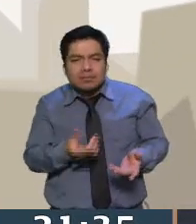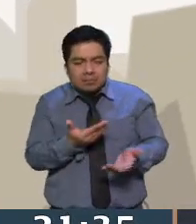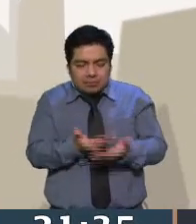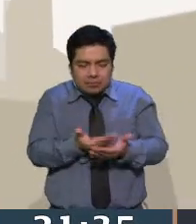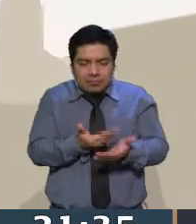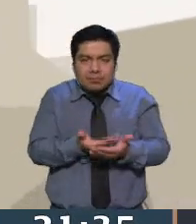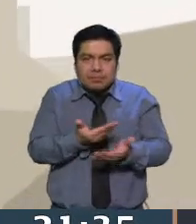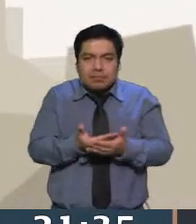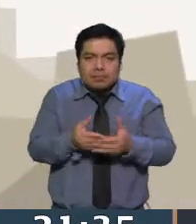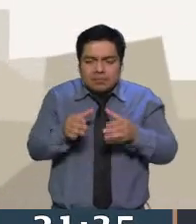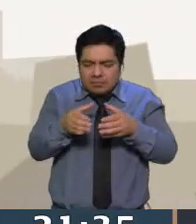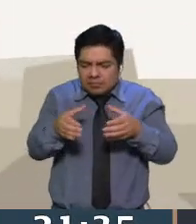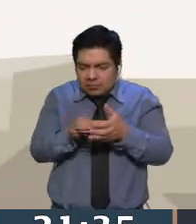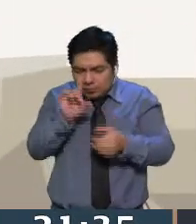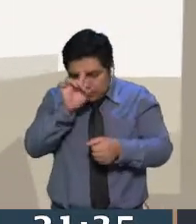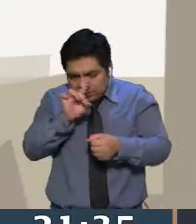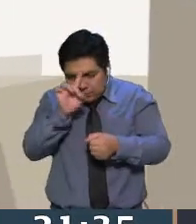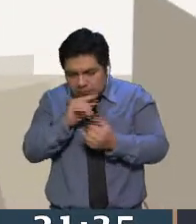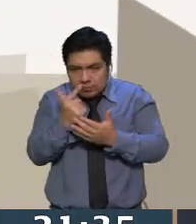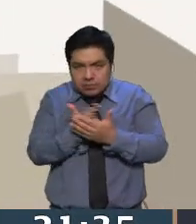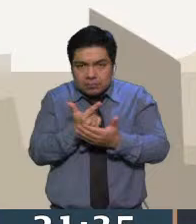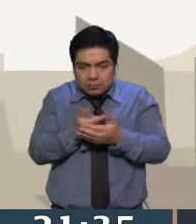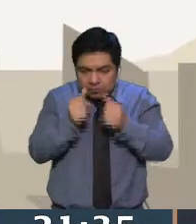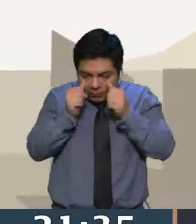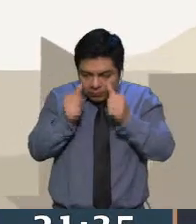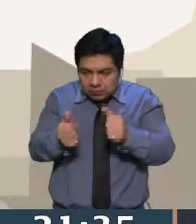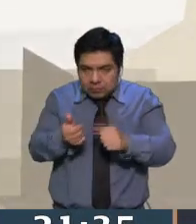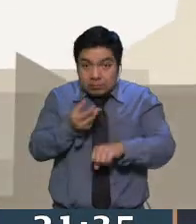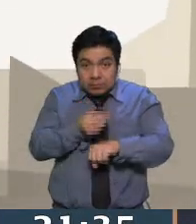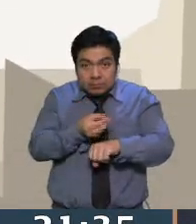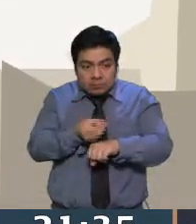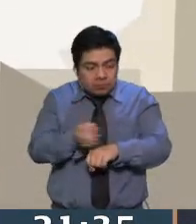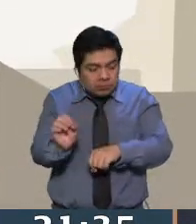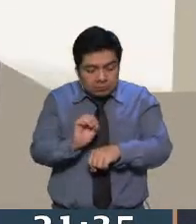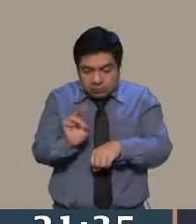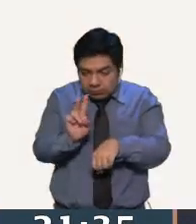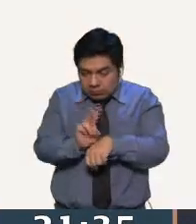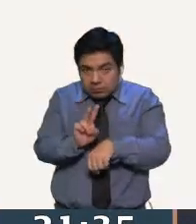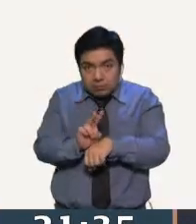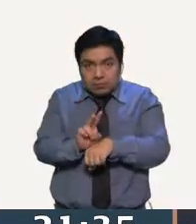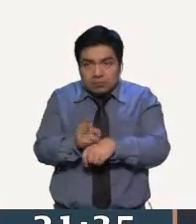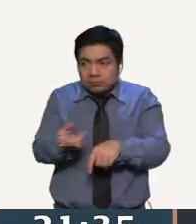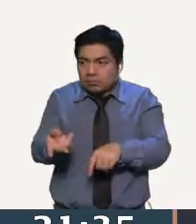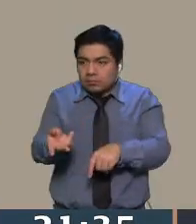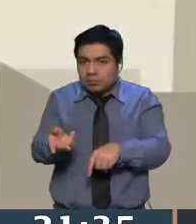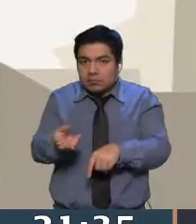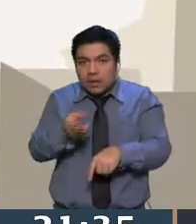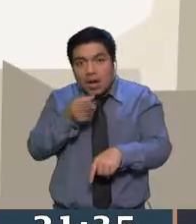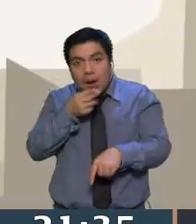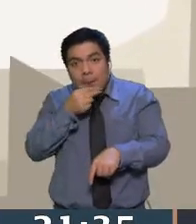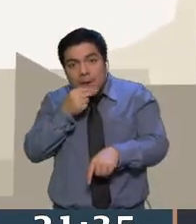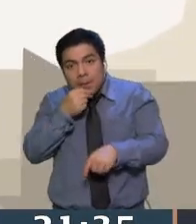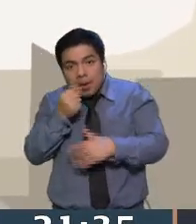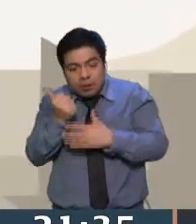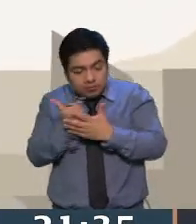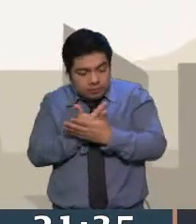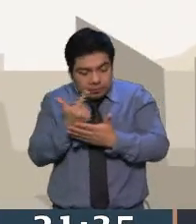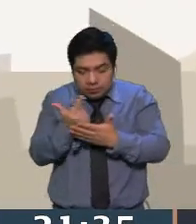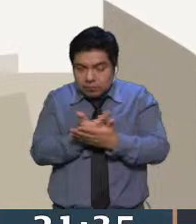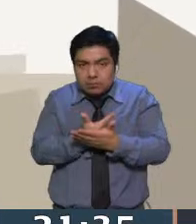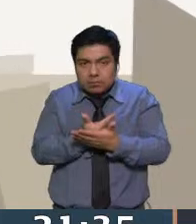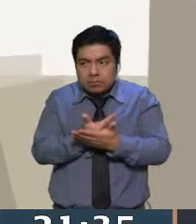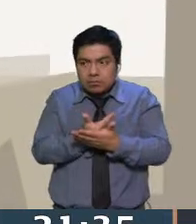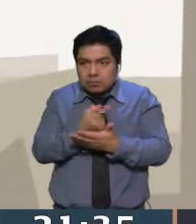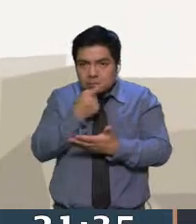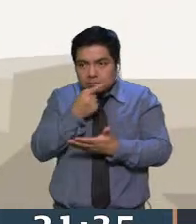de notarios que vigile el buen actuar de los notarios? Nadie, no hay una policía de los notarios que le